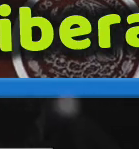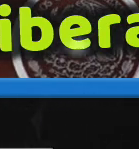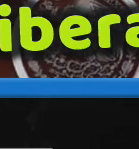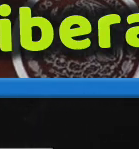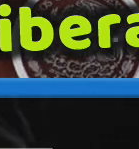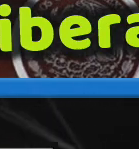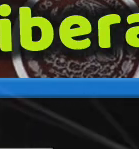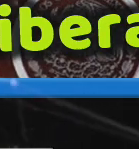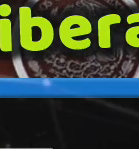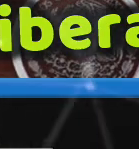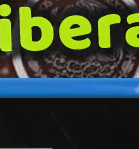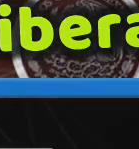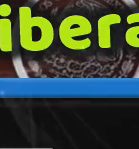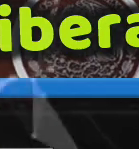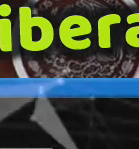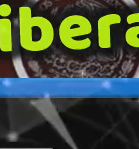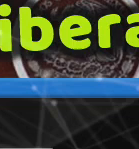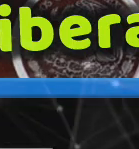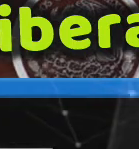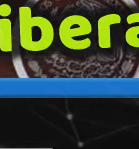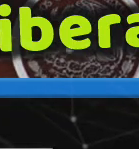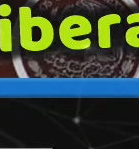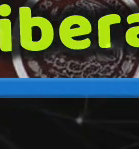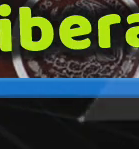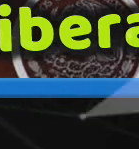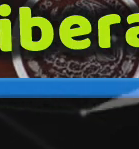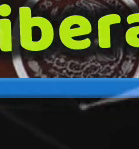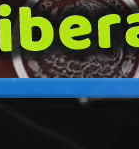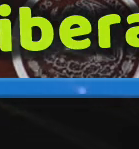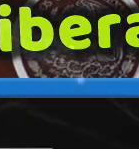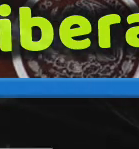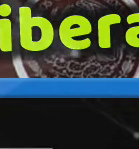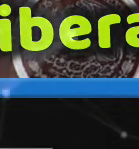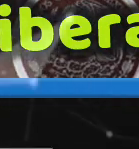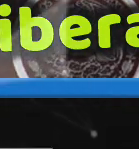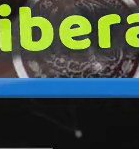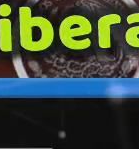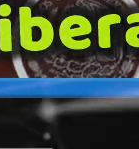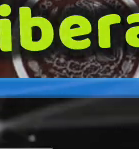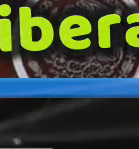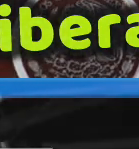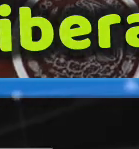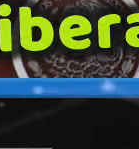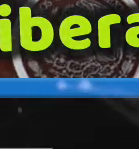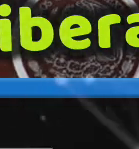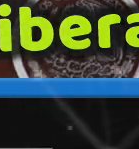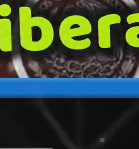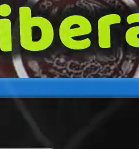La conferencia del presidente Andrés Manuel López Obrador en 5 minutos o menos.